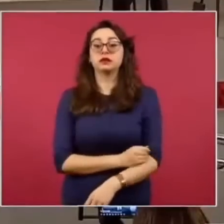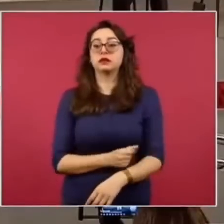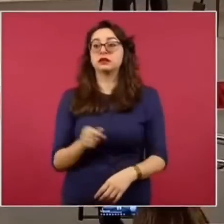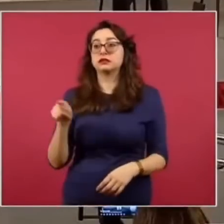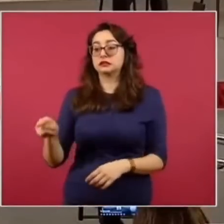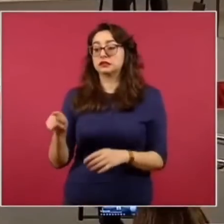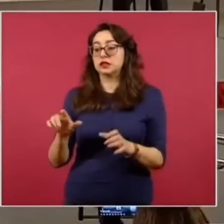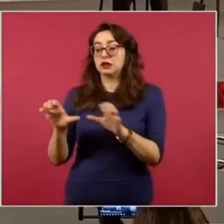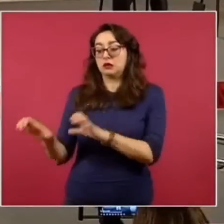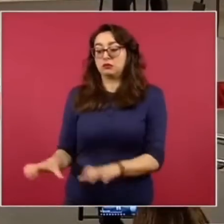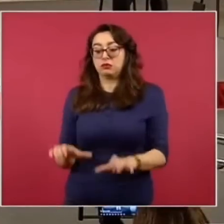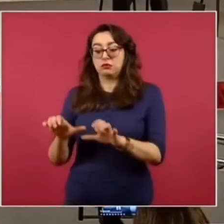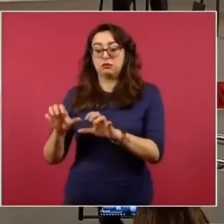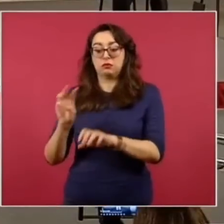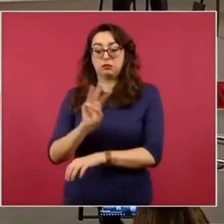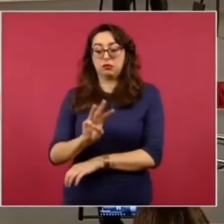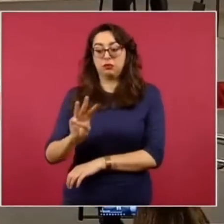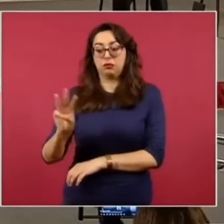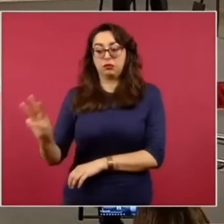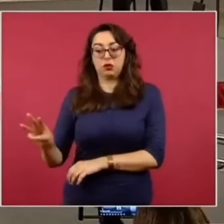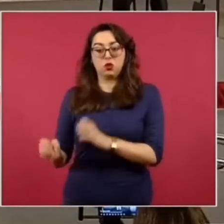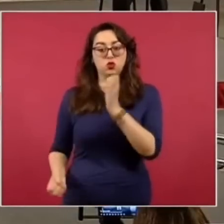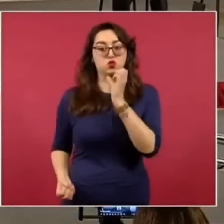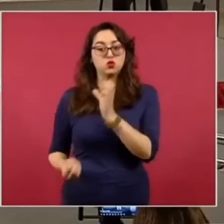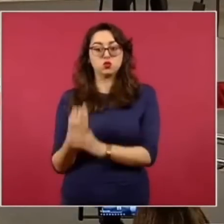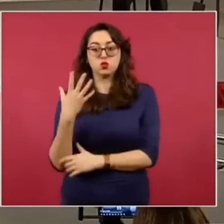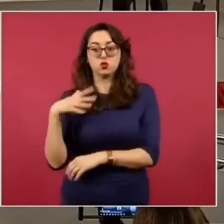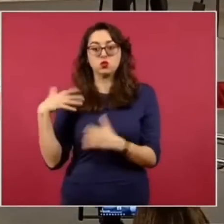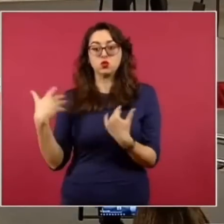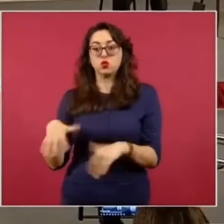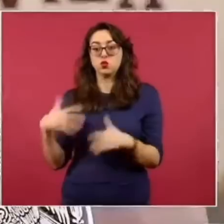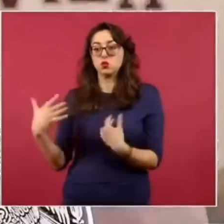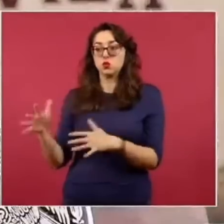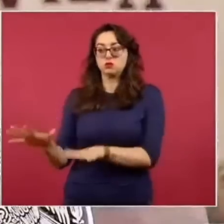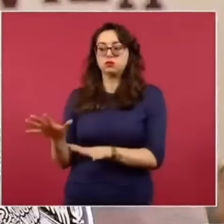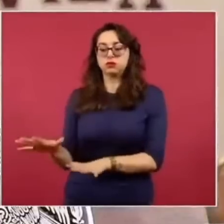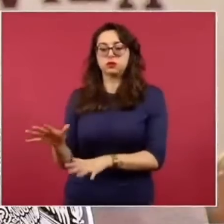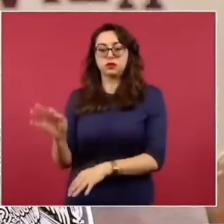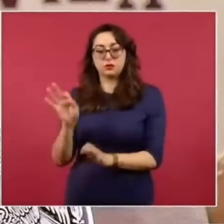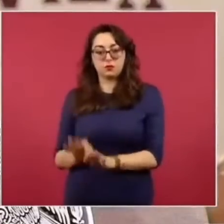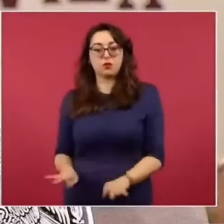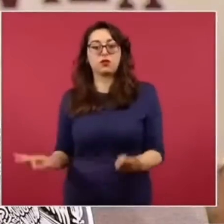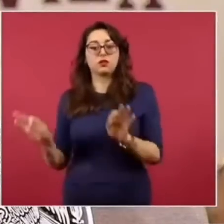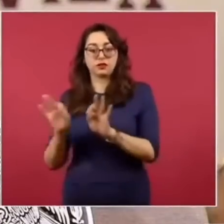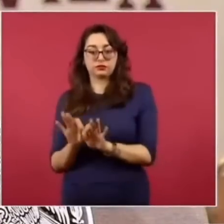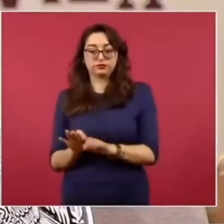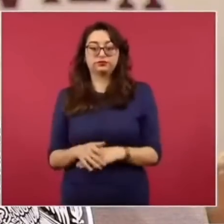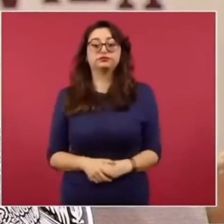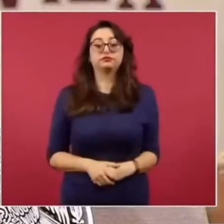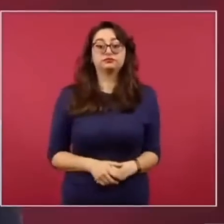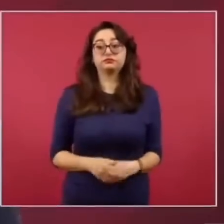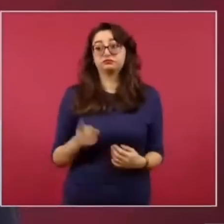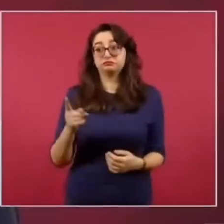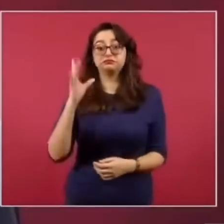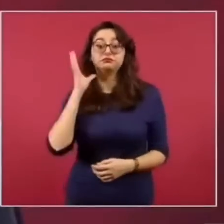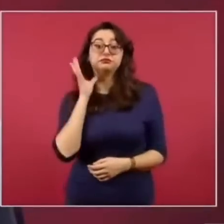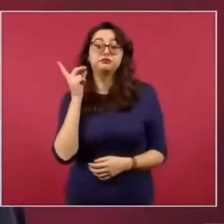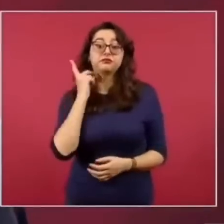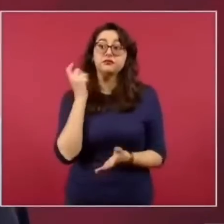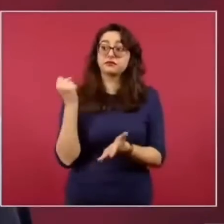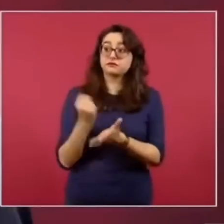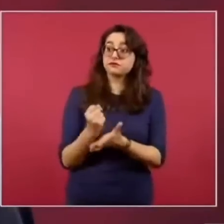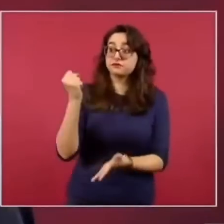Seguramente en horas de la mañana esta ley pasará a trámite a la Cámara Revisora, al Senado, donde esperamos también que